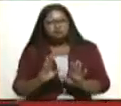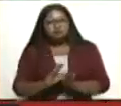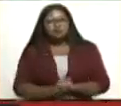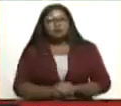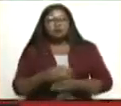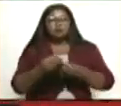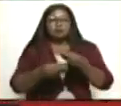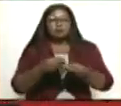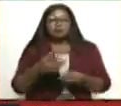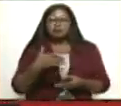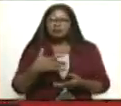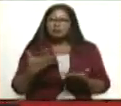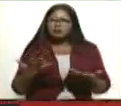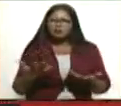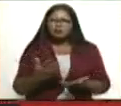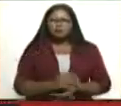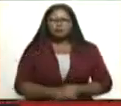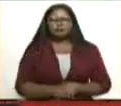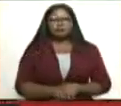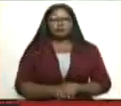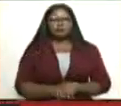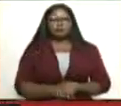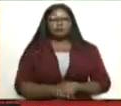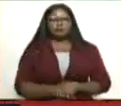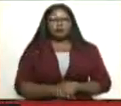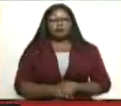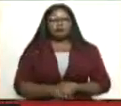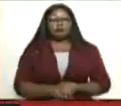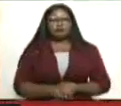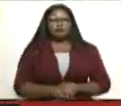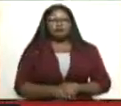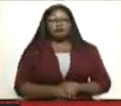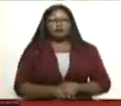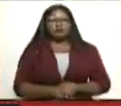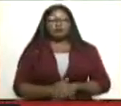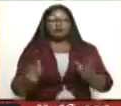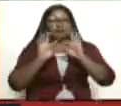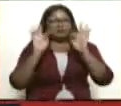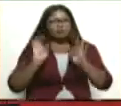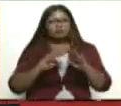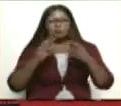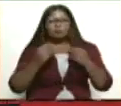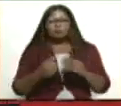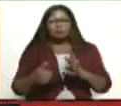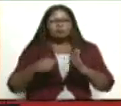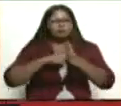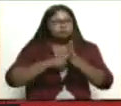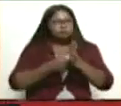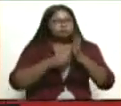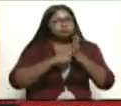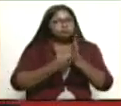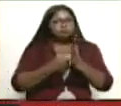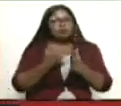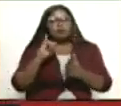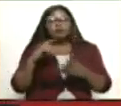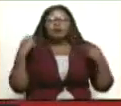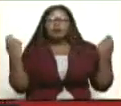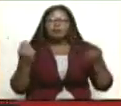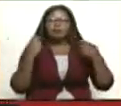qué sentido? De manera muy intensa ha habido una campaña